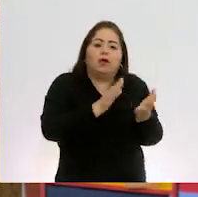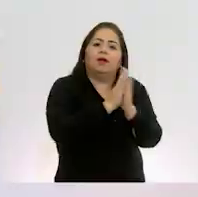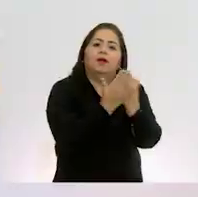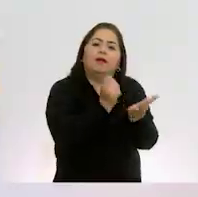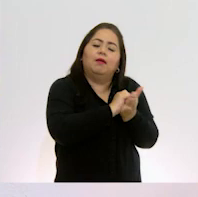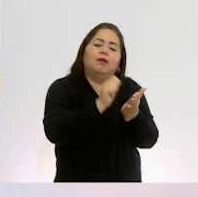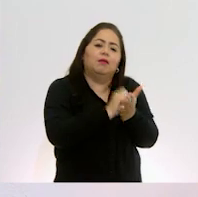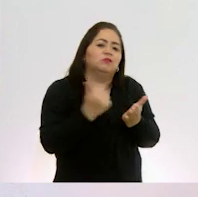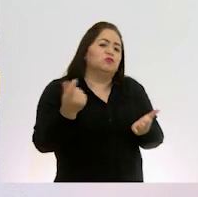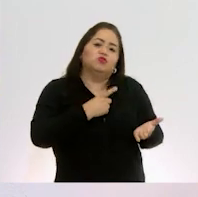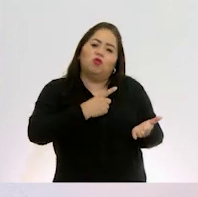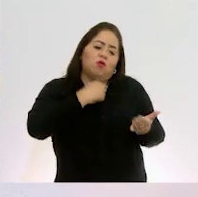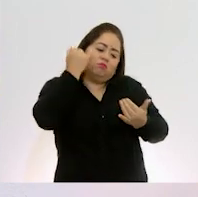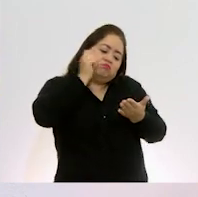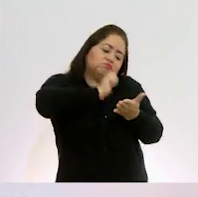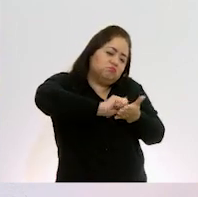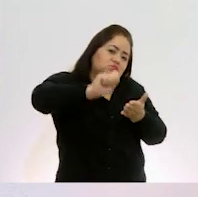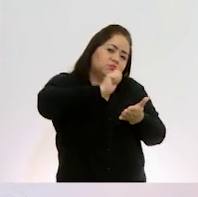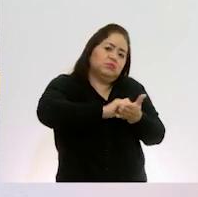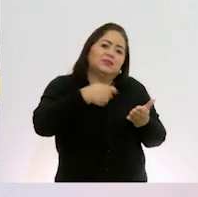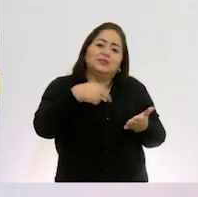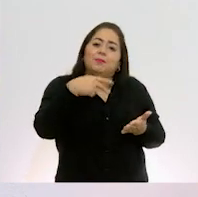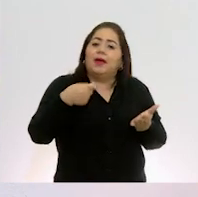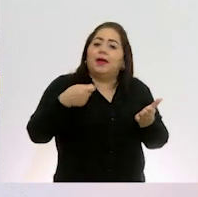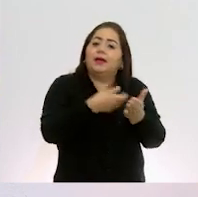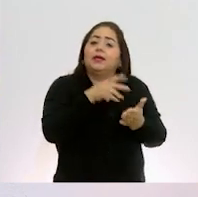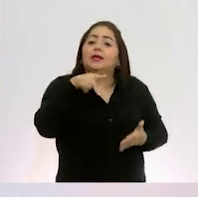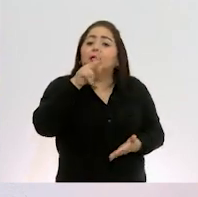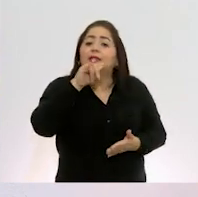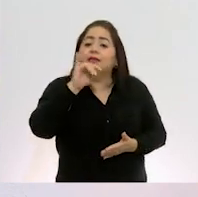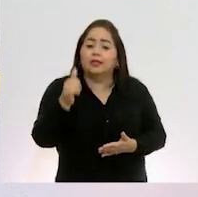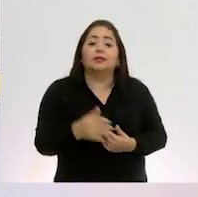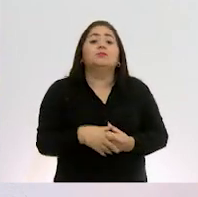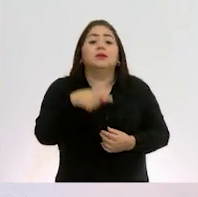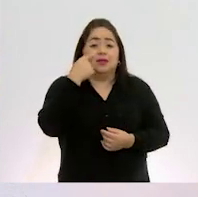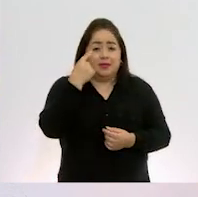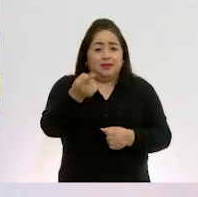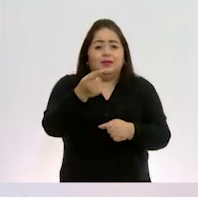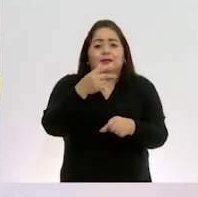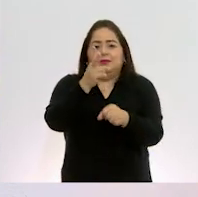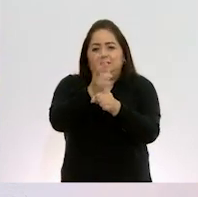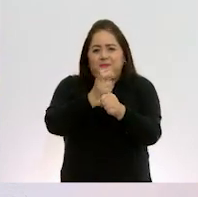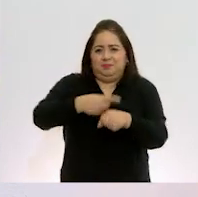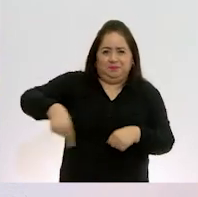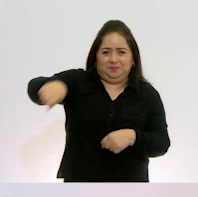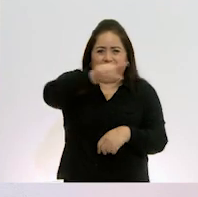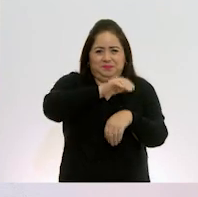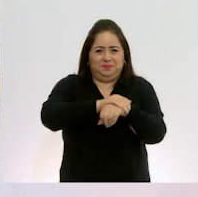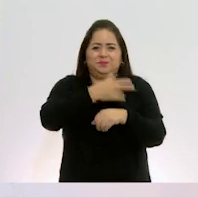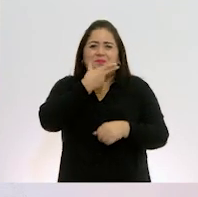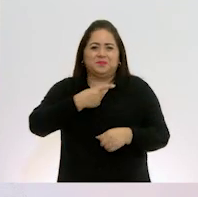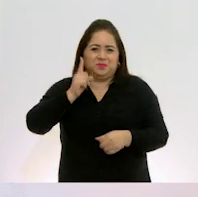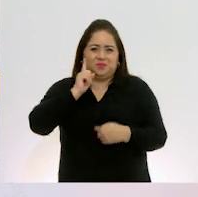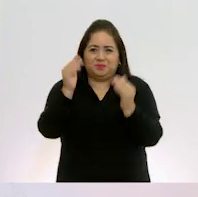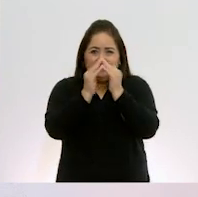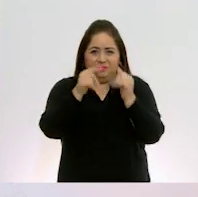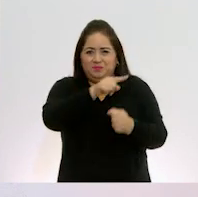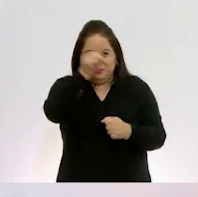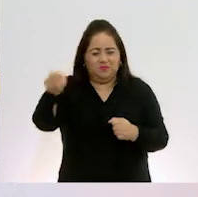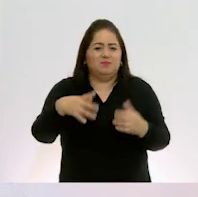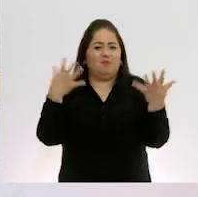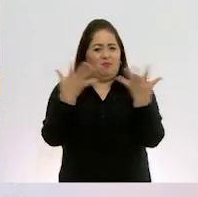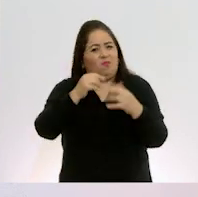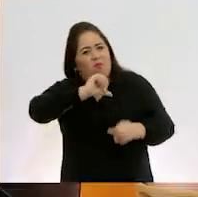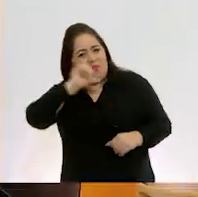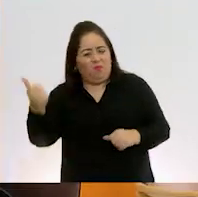ella se desahogaba con ese diario al que llamó Kitty. Por cierto, quiero invitar a nuestros y nuestras amigas que están en casa a hacer la